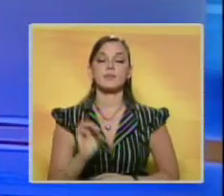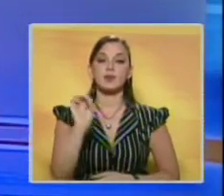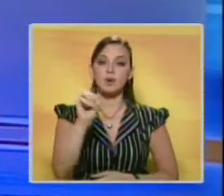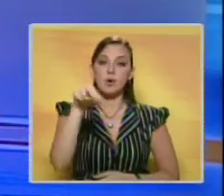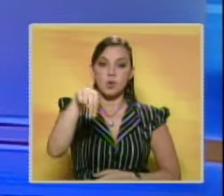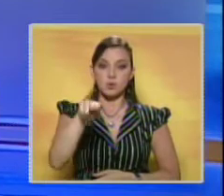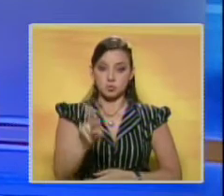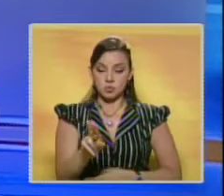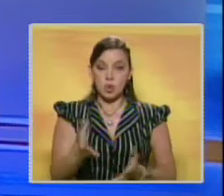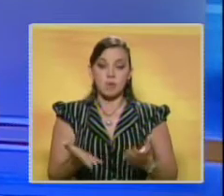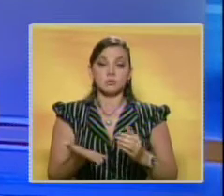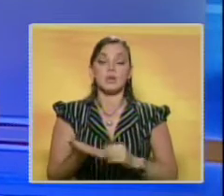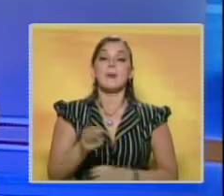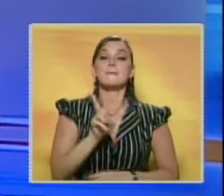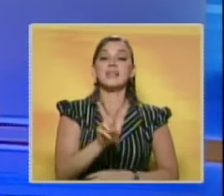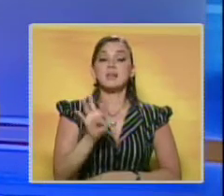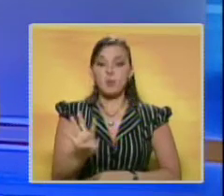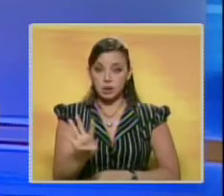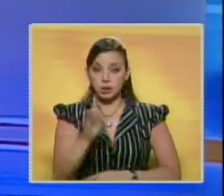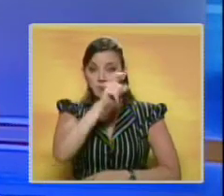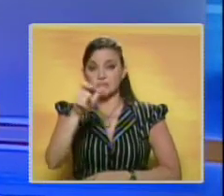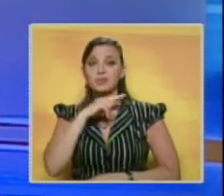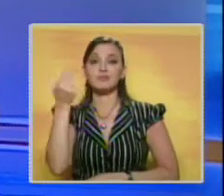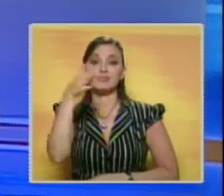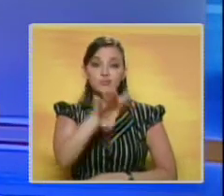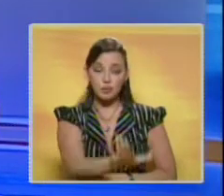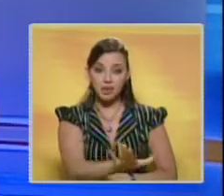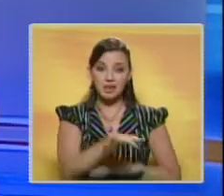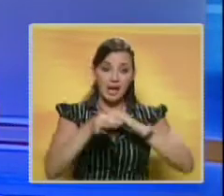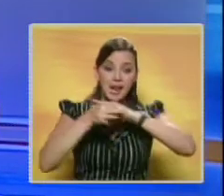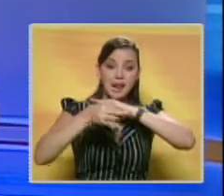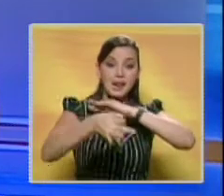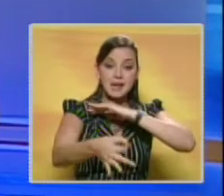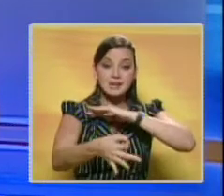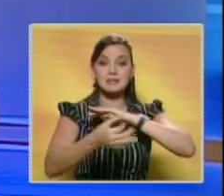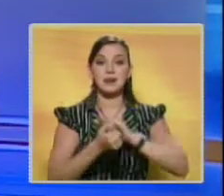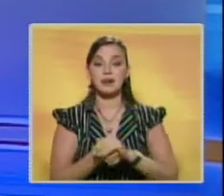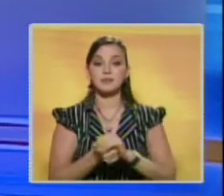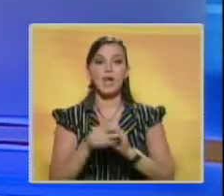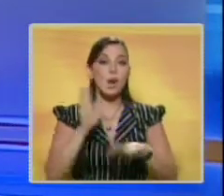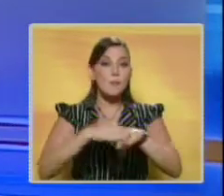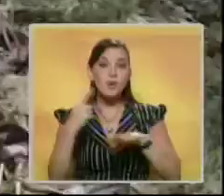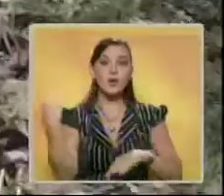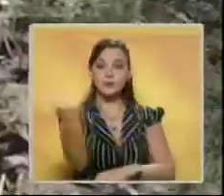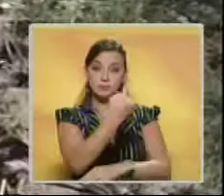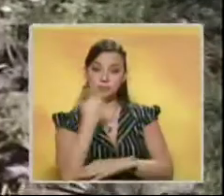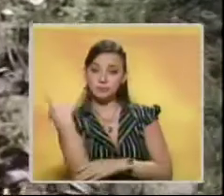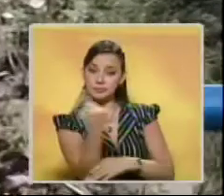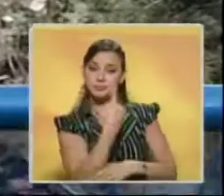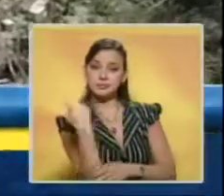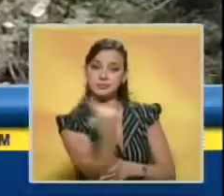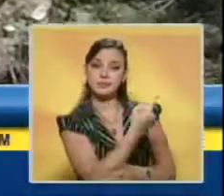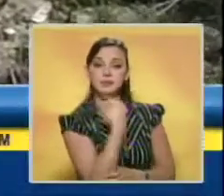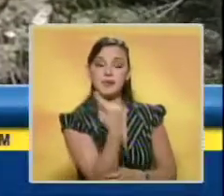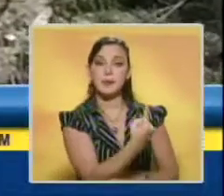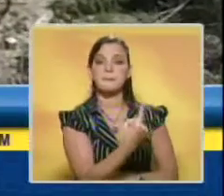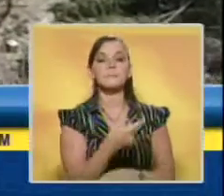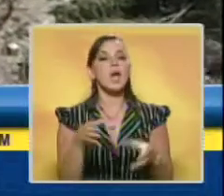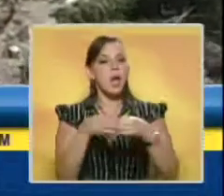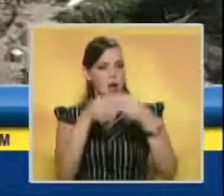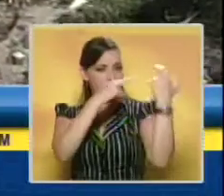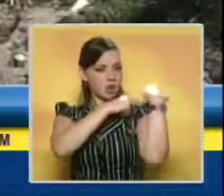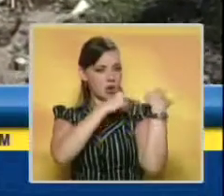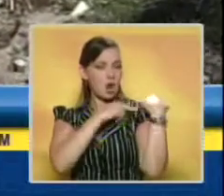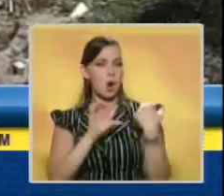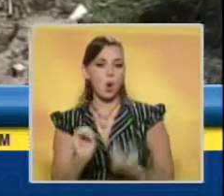24 la cifra de fallecidos en las islas de Vanuatu tras el paso del poderoso ciclón Pam. La Oficina para la Coordinación de Asuntos Humanitarios